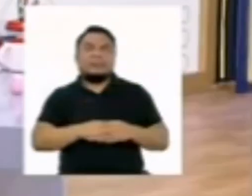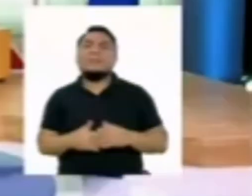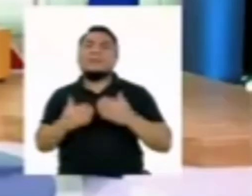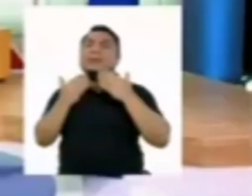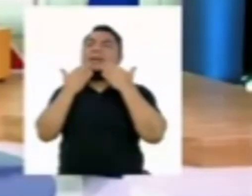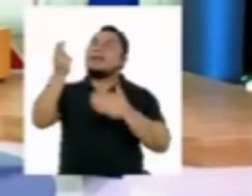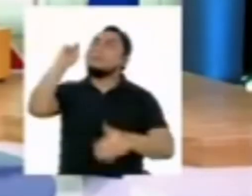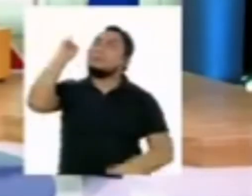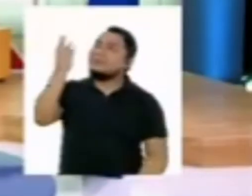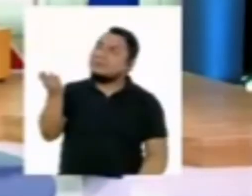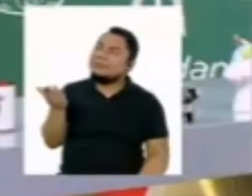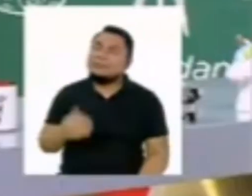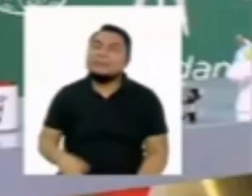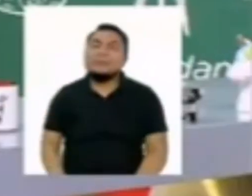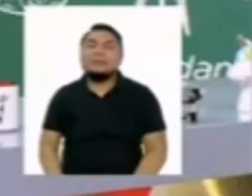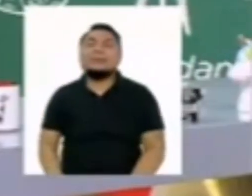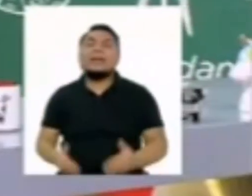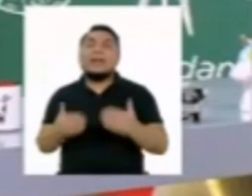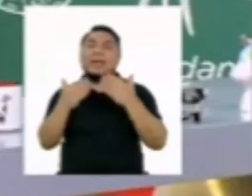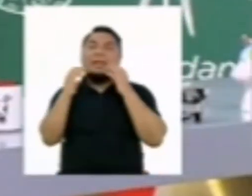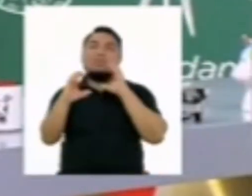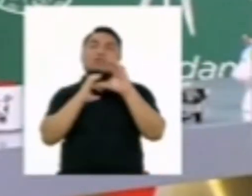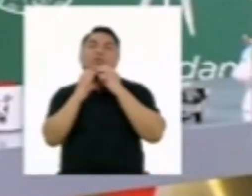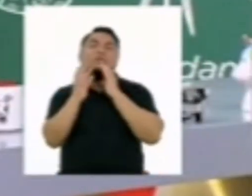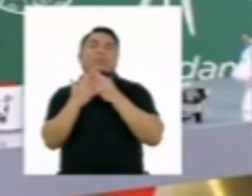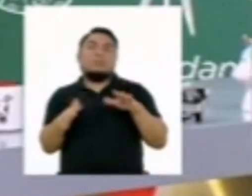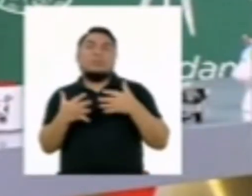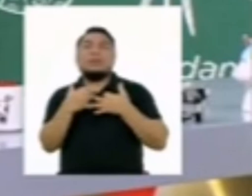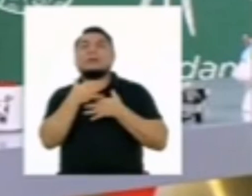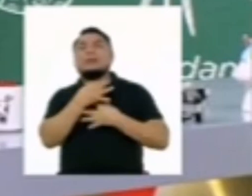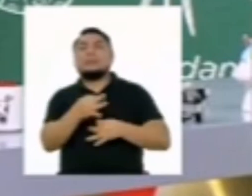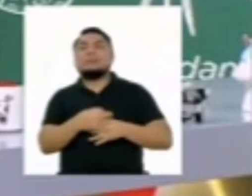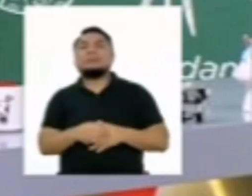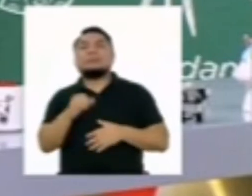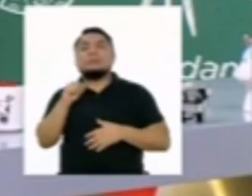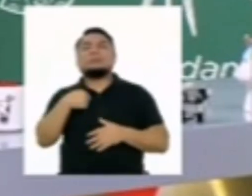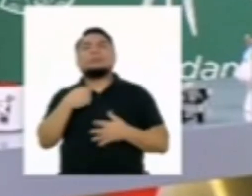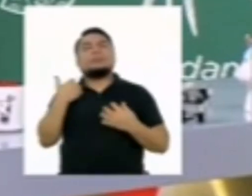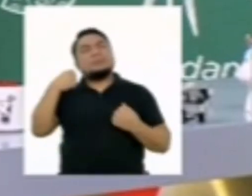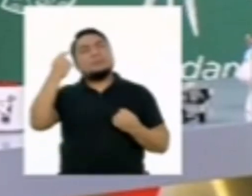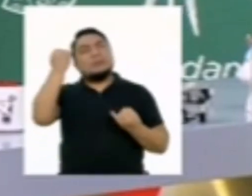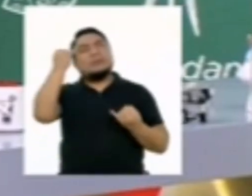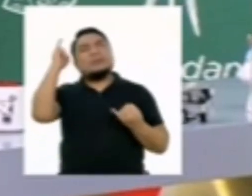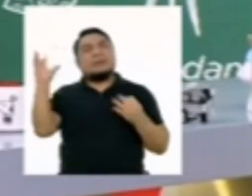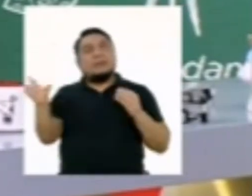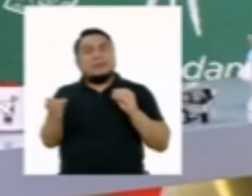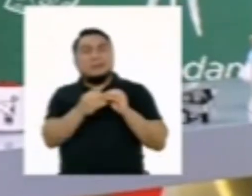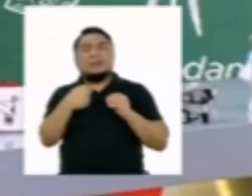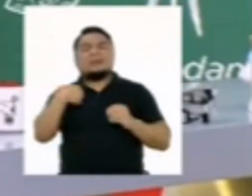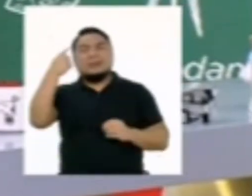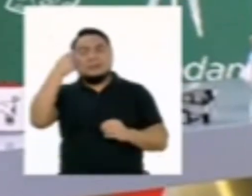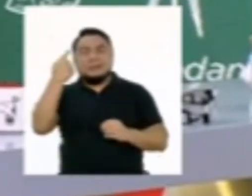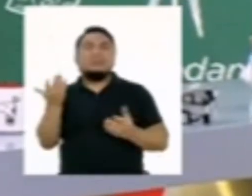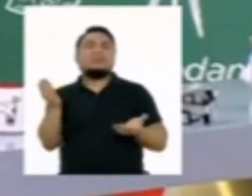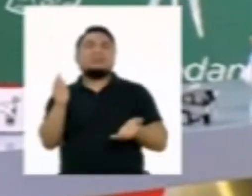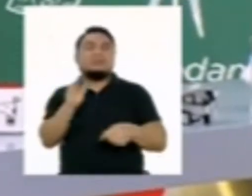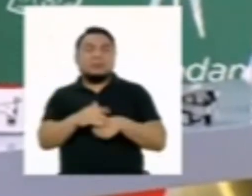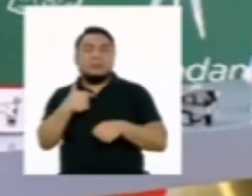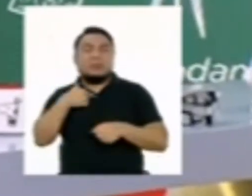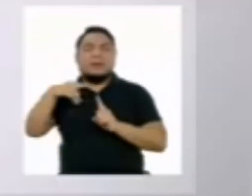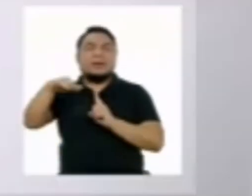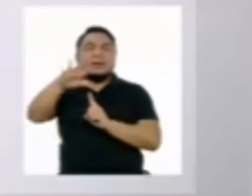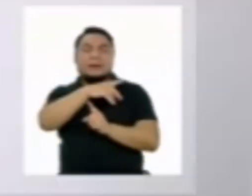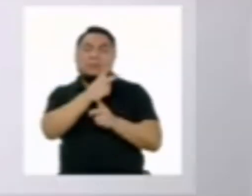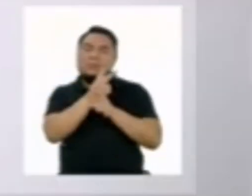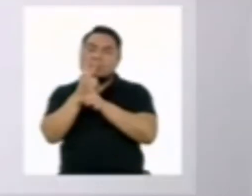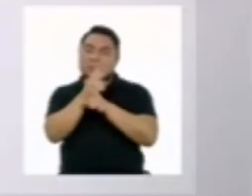Gracias, profesora Patricia. Ha sido una conversación muy interesante y me voy con varias ideas para repensar mi relación con la